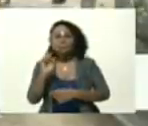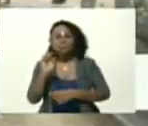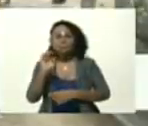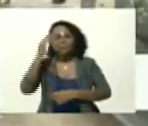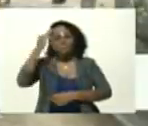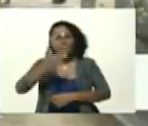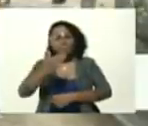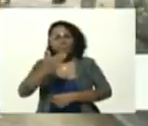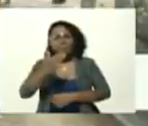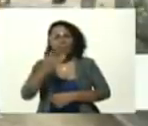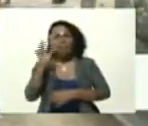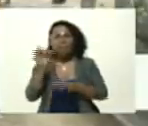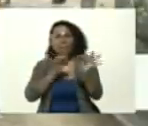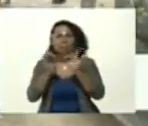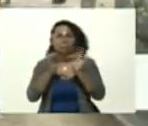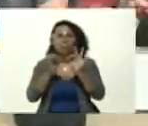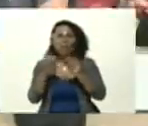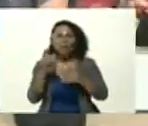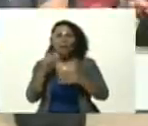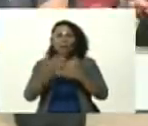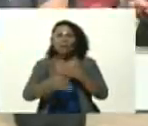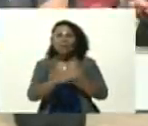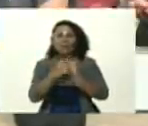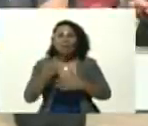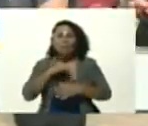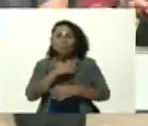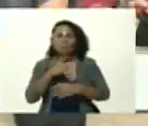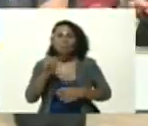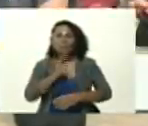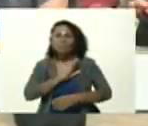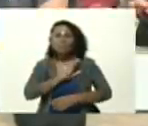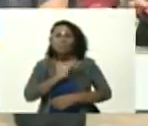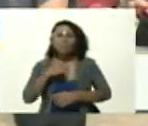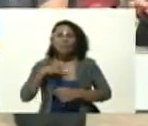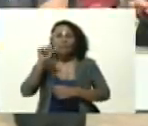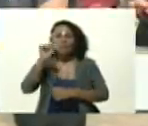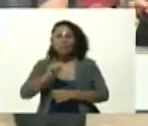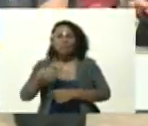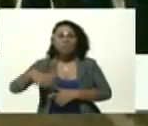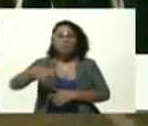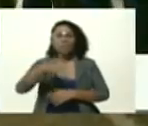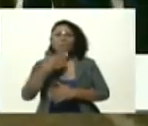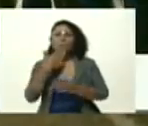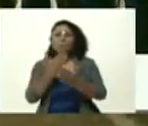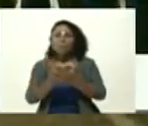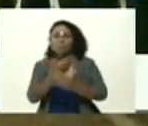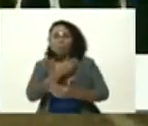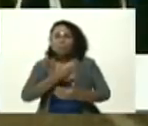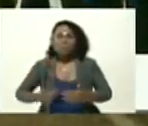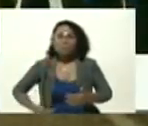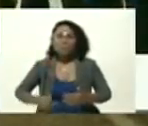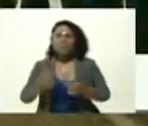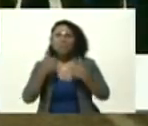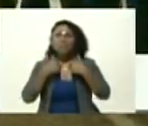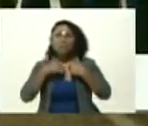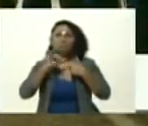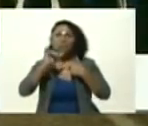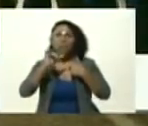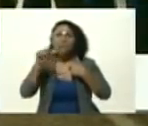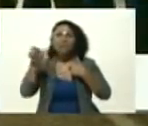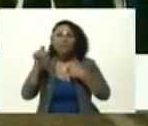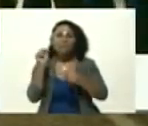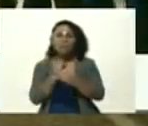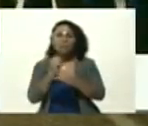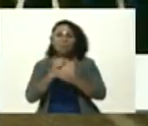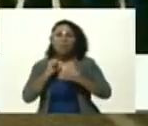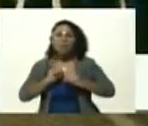para que exponga todo el avance que hemos tenido en la zona sur del lago, y si usted me permite, presidente, yo informar sobre estos trabajos que